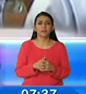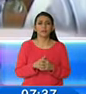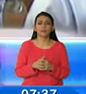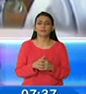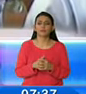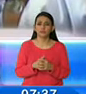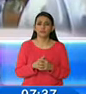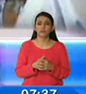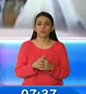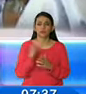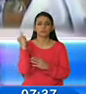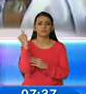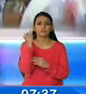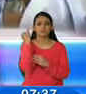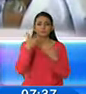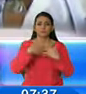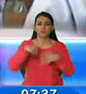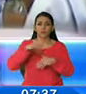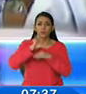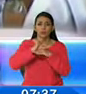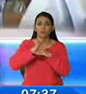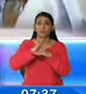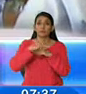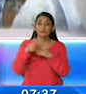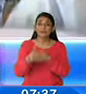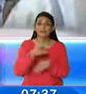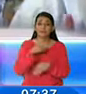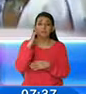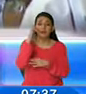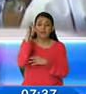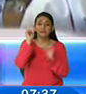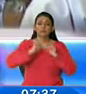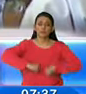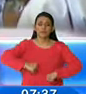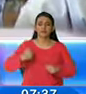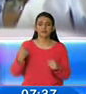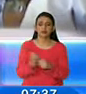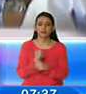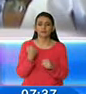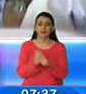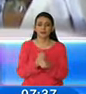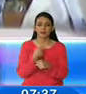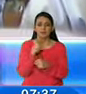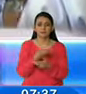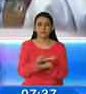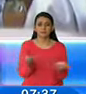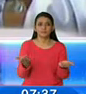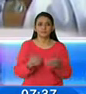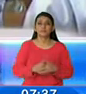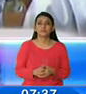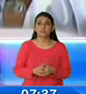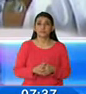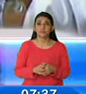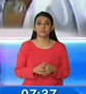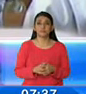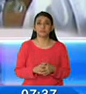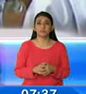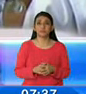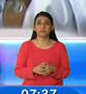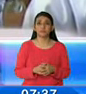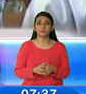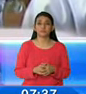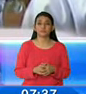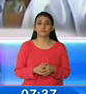industria en el Ecuador, para que todos animados y llenos de esperanza podamos generar empleo para los demás. ¿Dando prioridad a lo